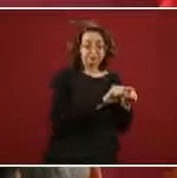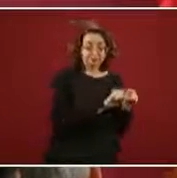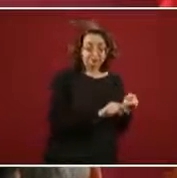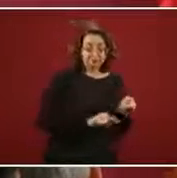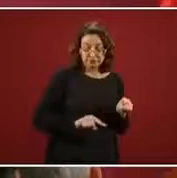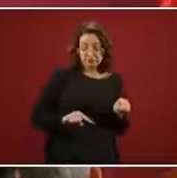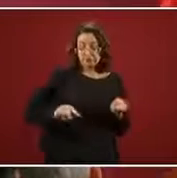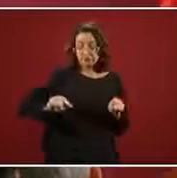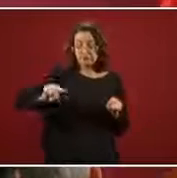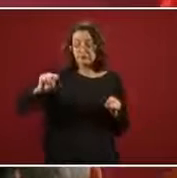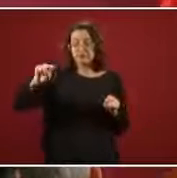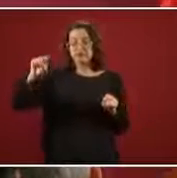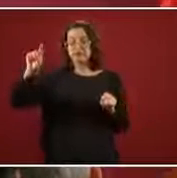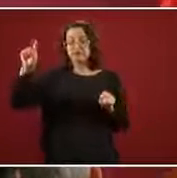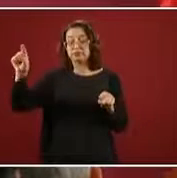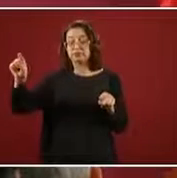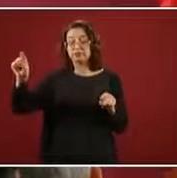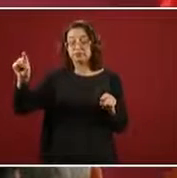hasta